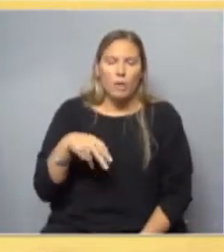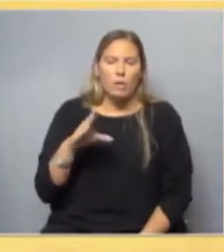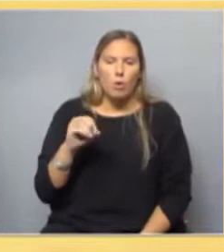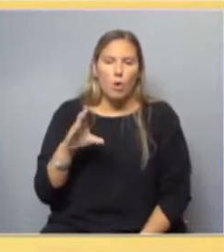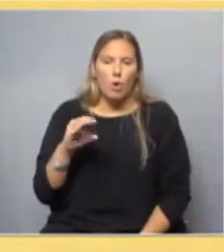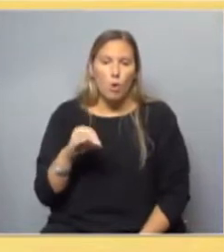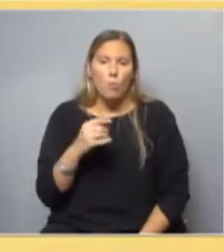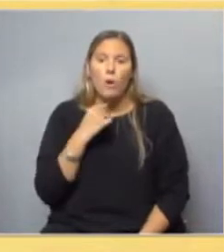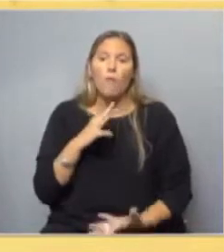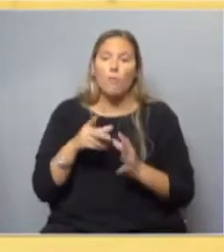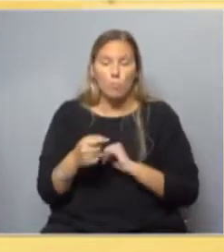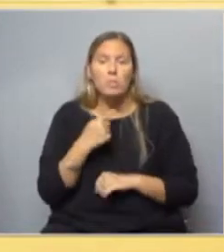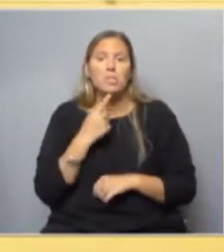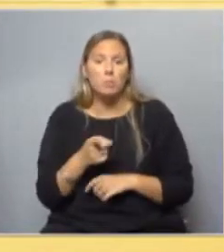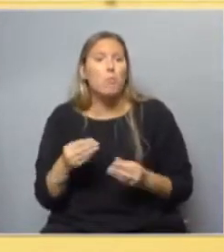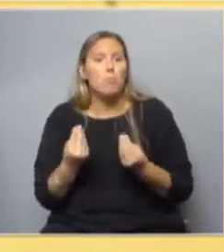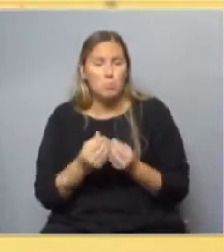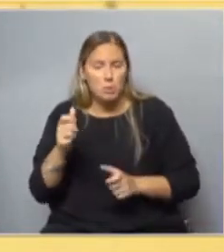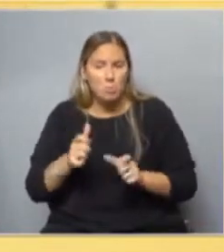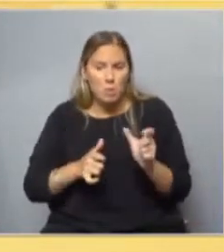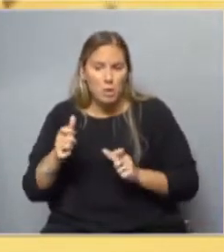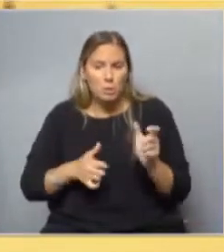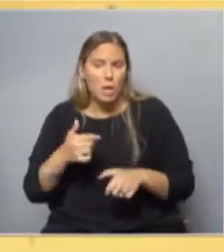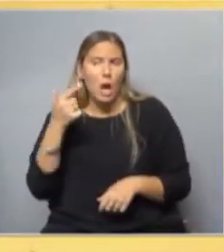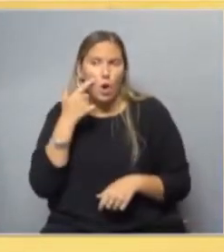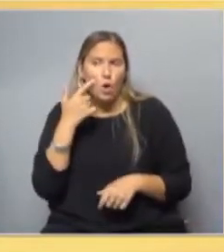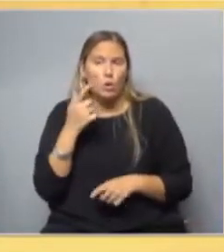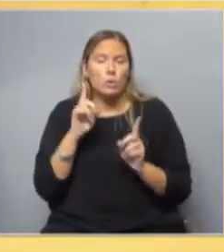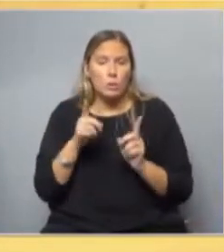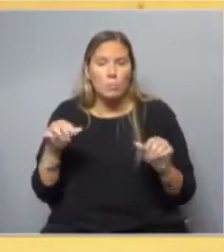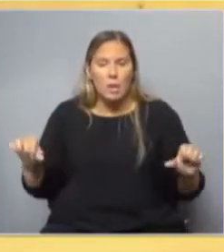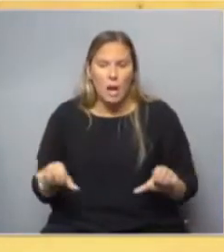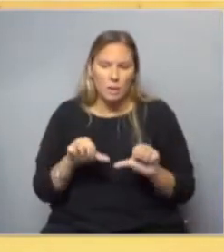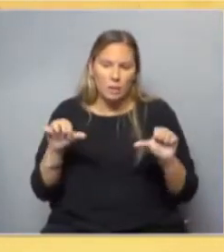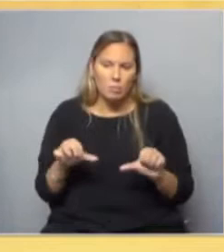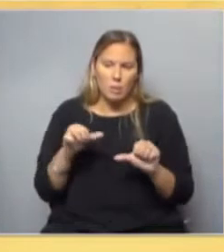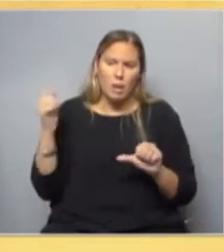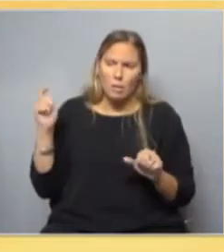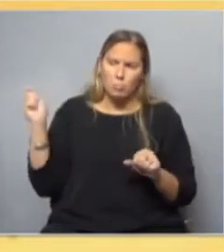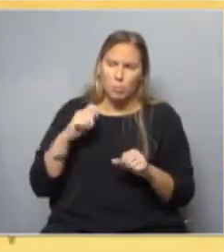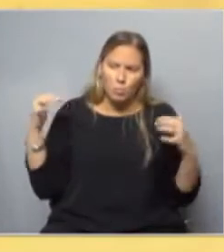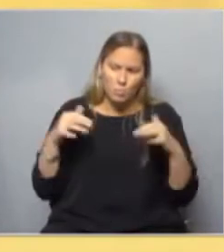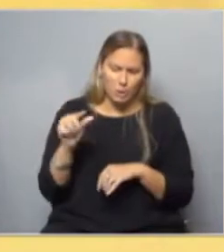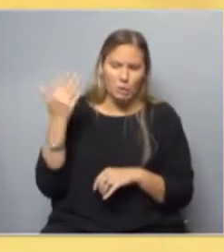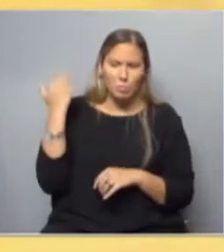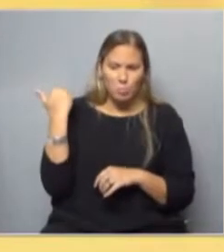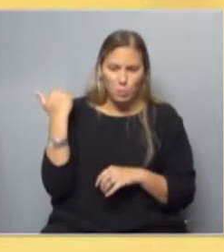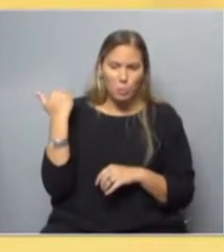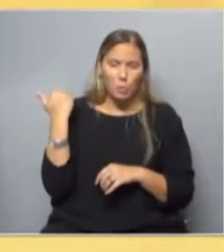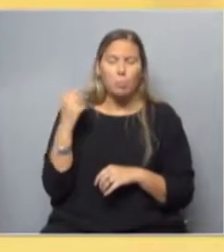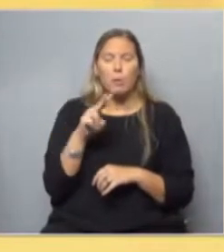gran herramienta para llevar a mucha gente el conocimiento, pero además tuvieron actividades públicas hace muy poquito, para